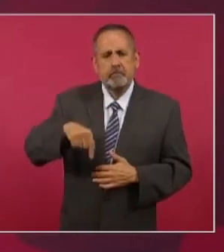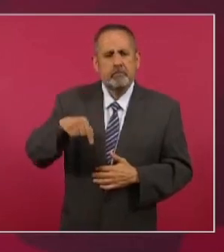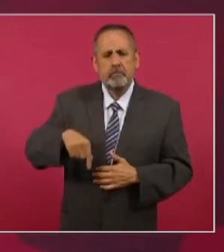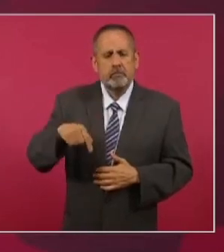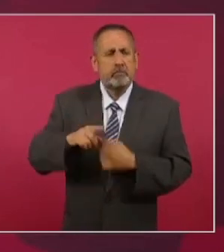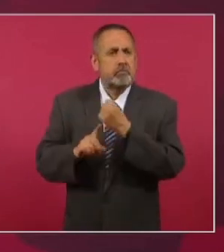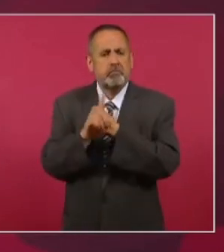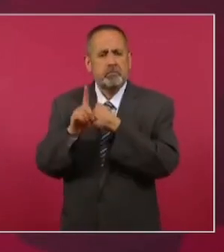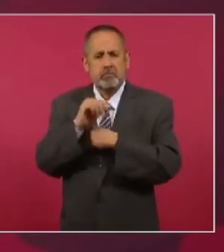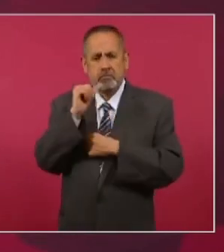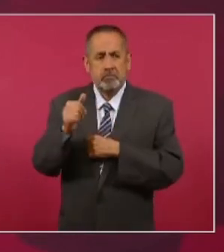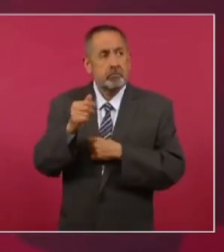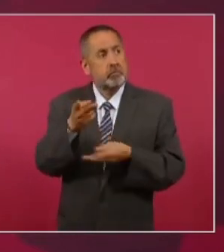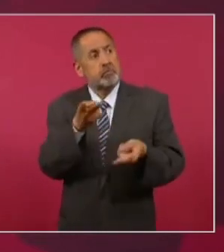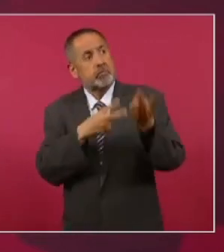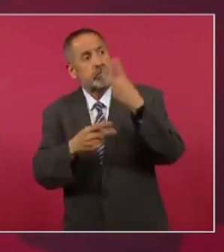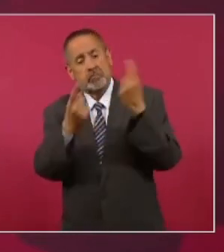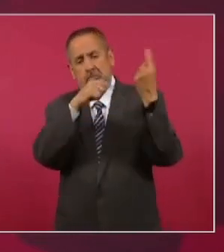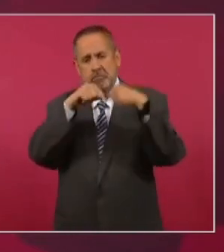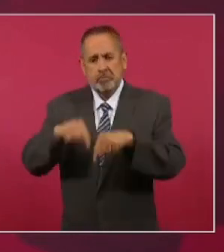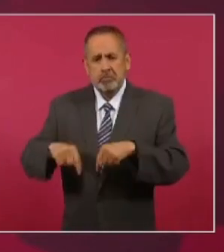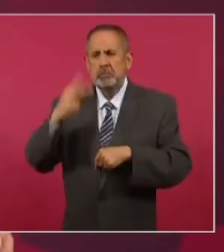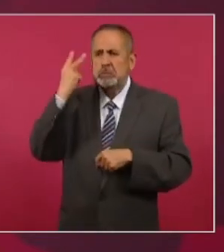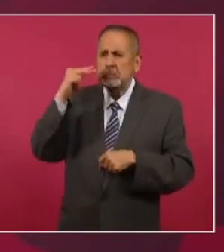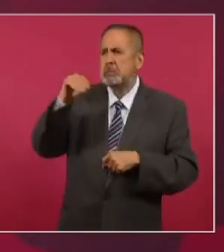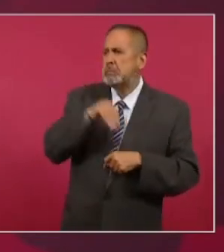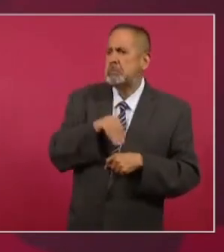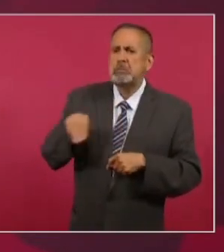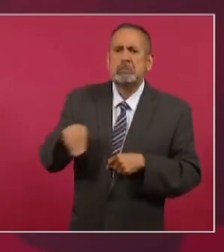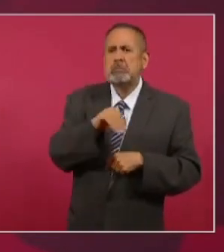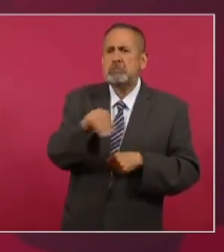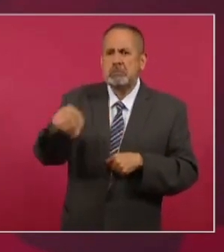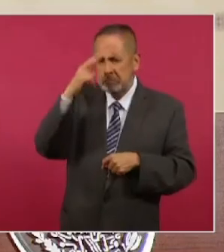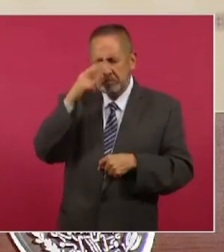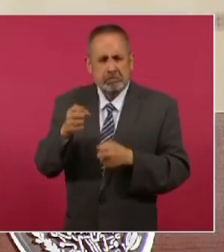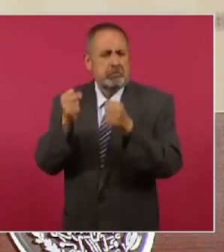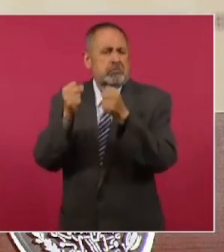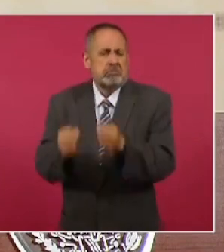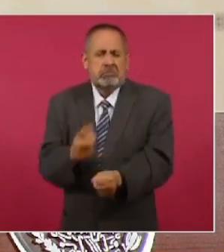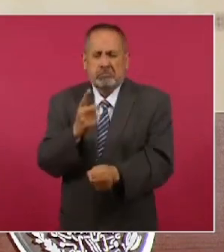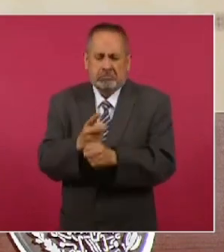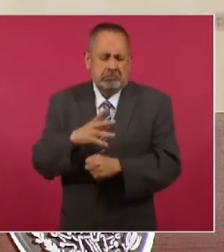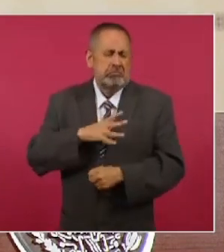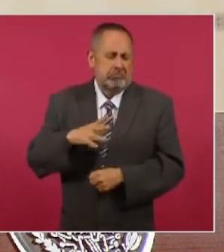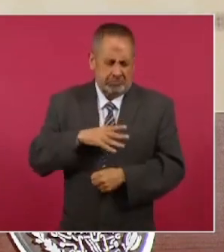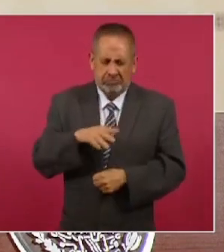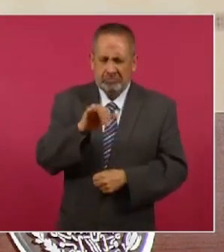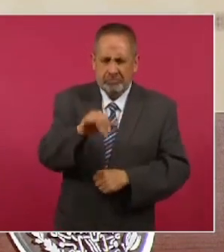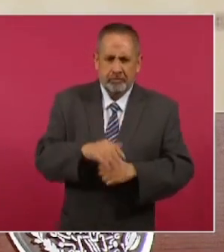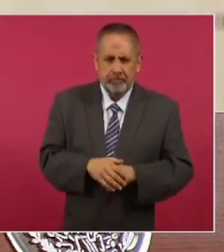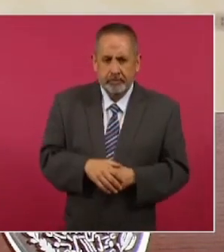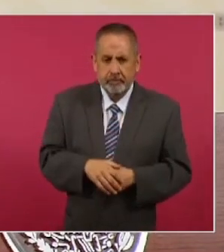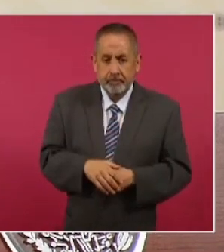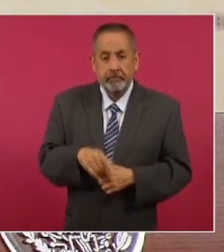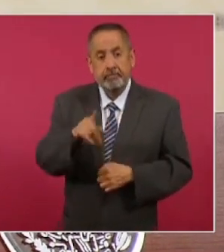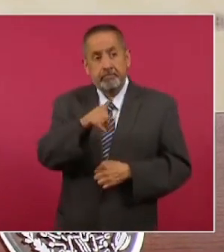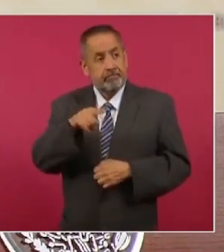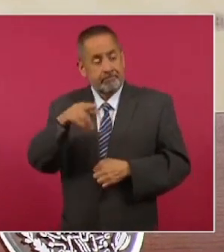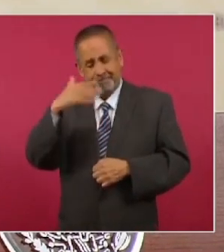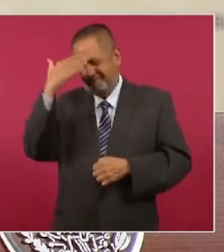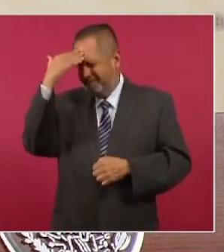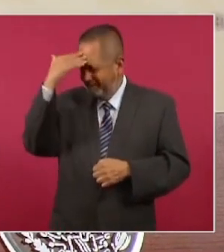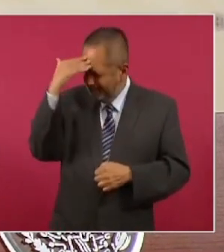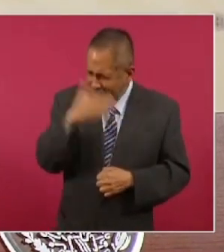problema para viajar por México con seguridad pero eso además lo saben los ciudadanos